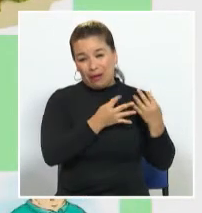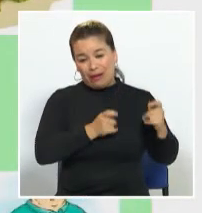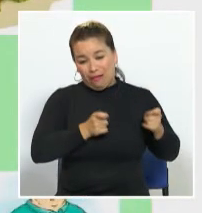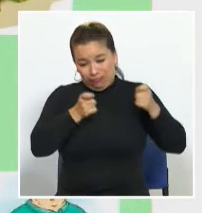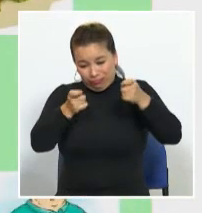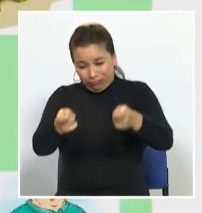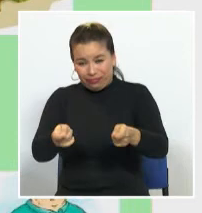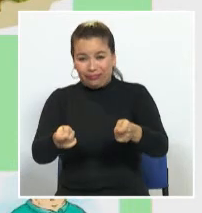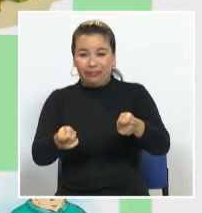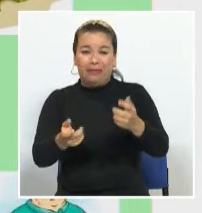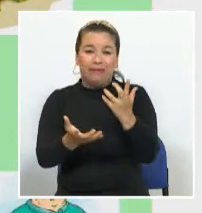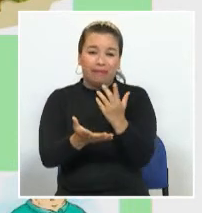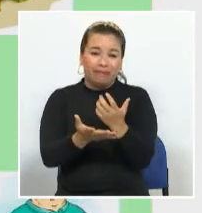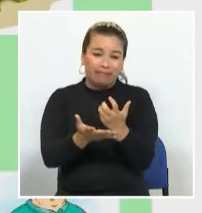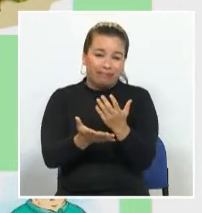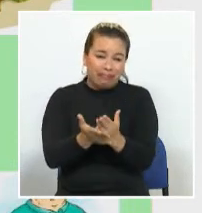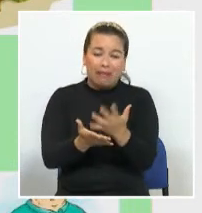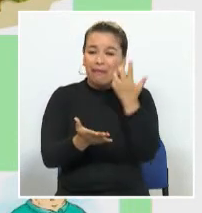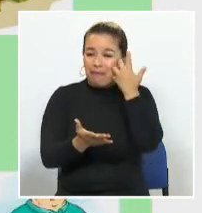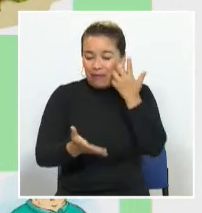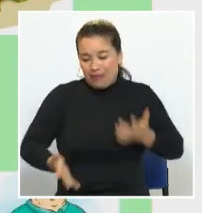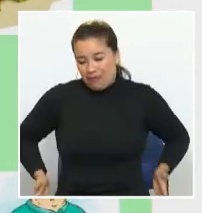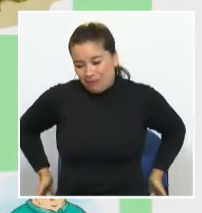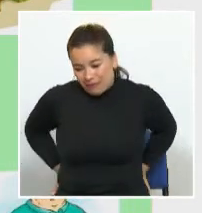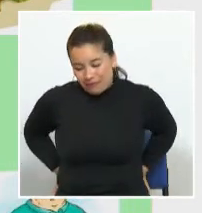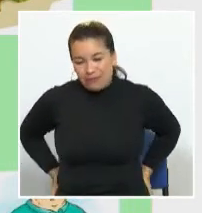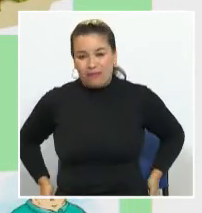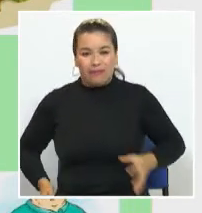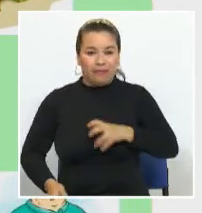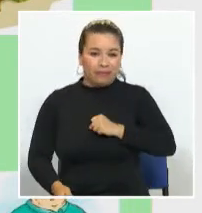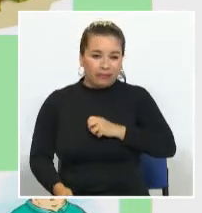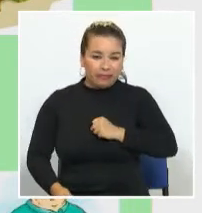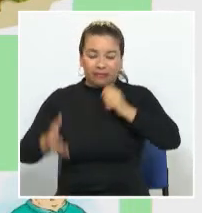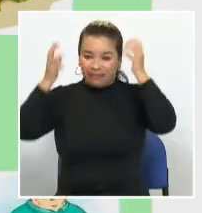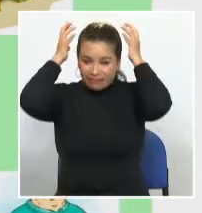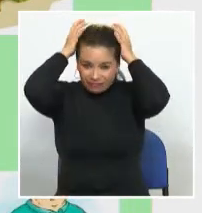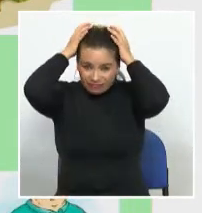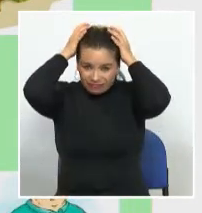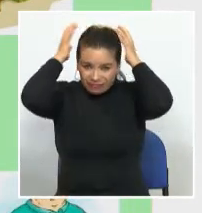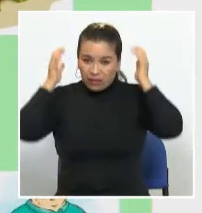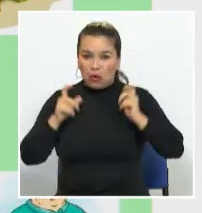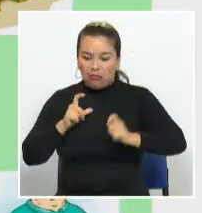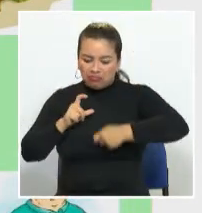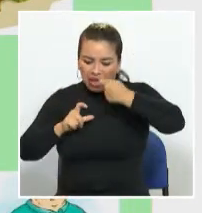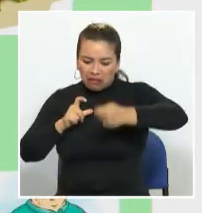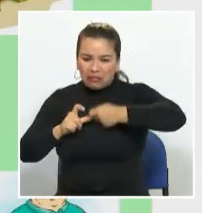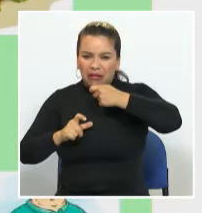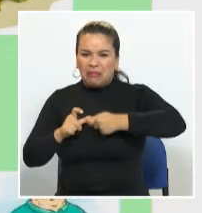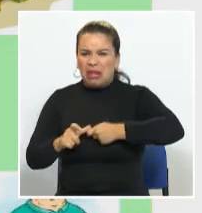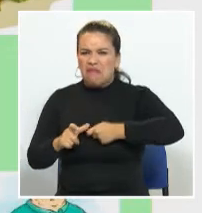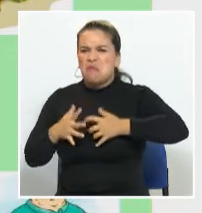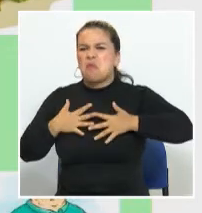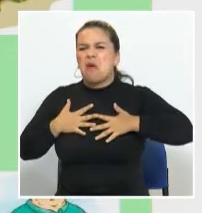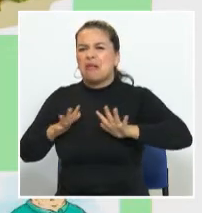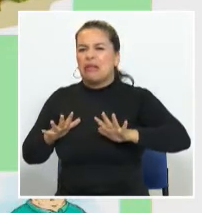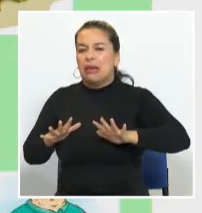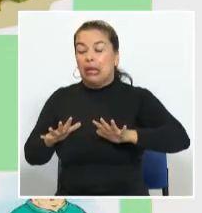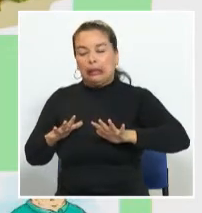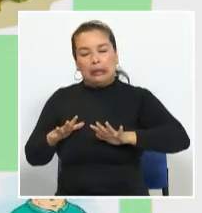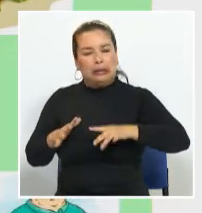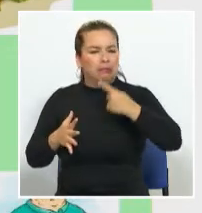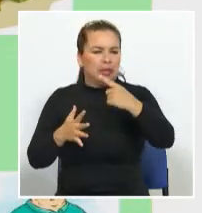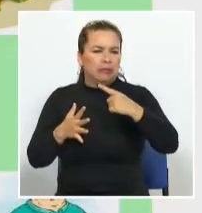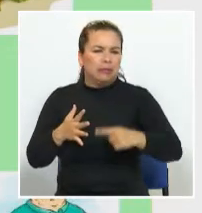cerebrales, de enfermedades renales, tener malos hábitos alimenticios, entre otros. Perfecto,